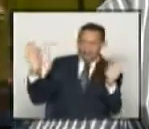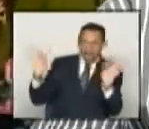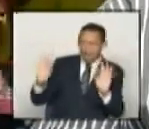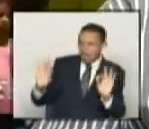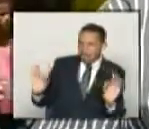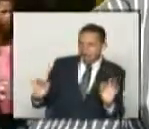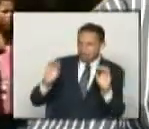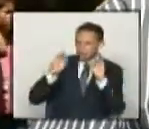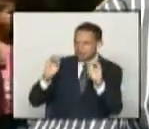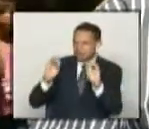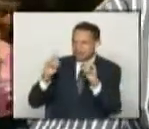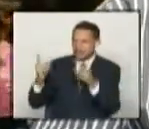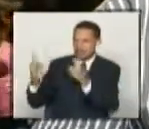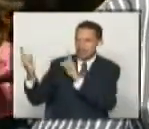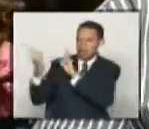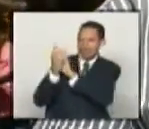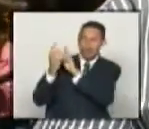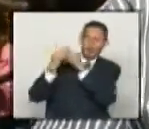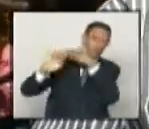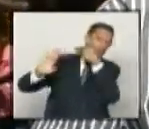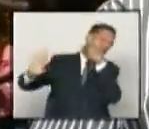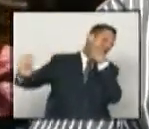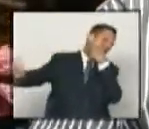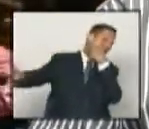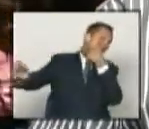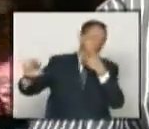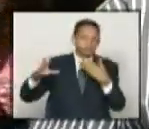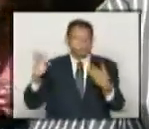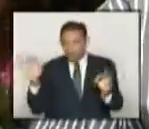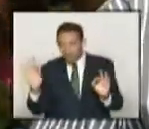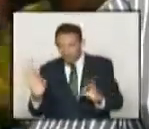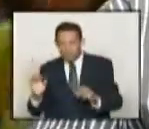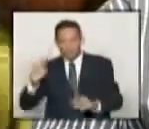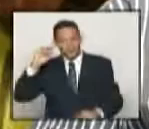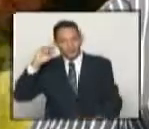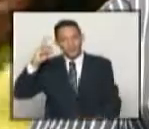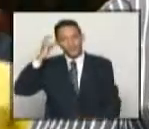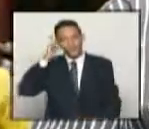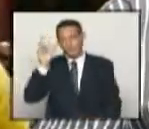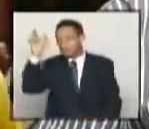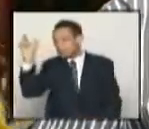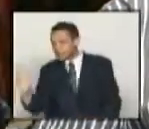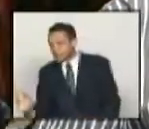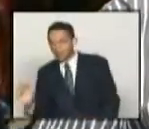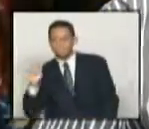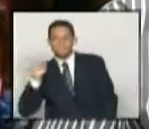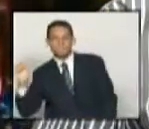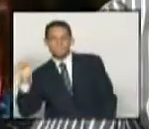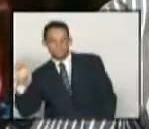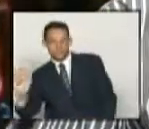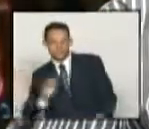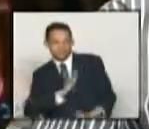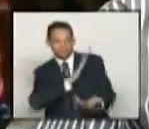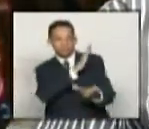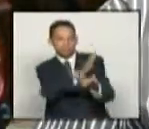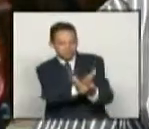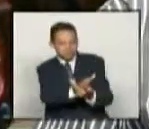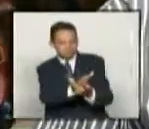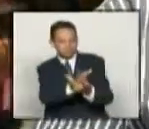departamental y nacional, a veces son muy lejanos del ciudadano de a pie. Hoy el señor gobernador ha estado recorriendo las calles de